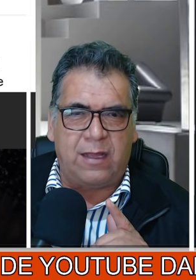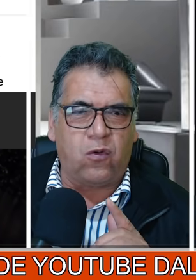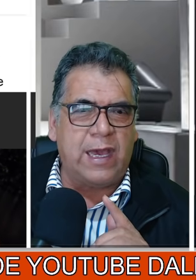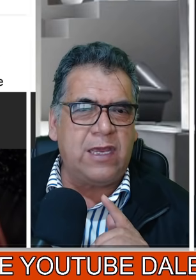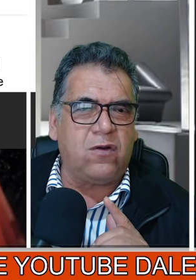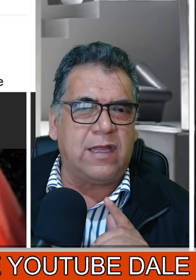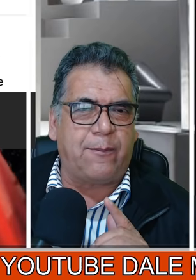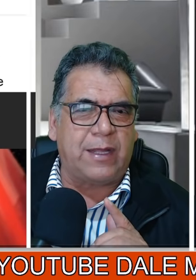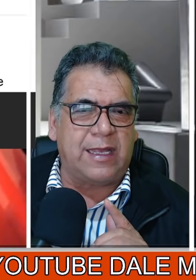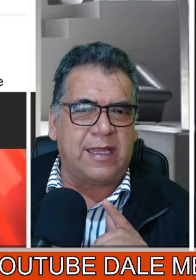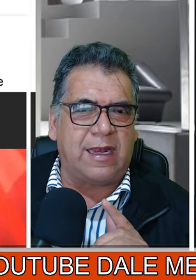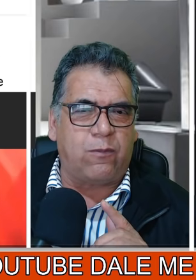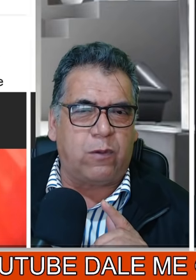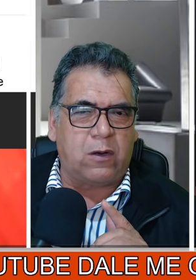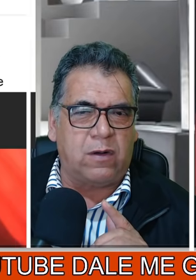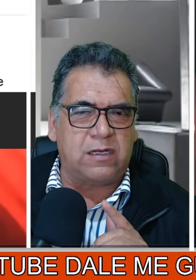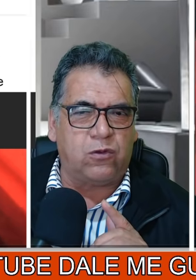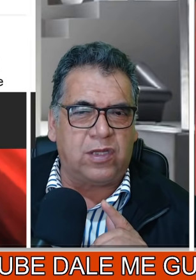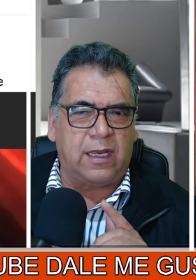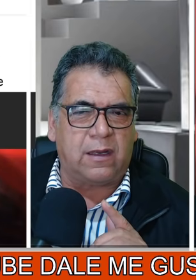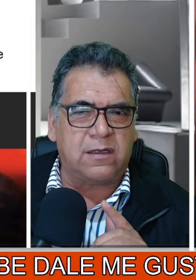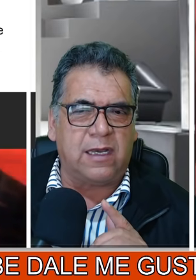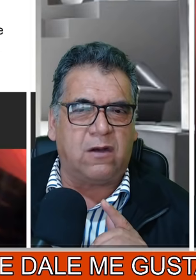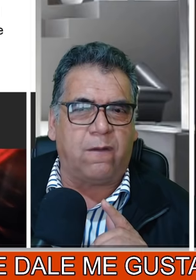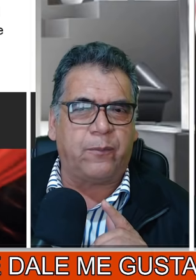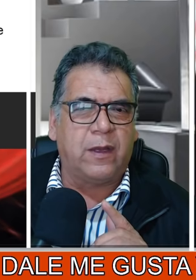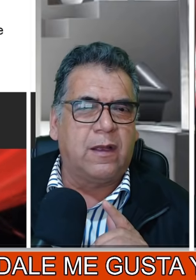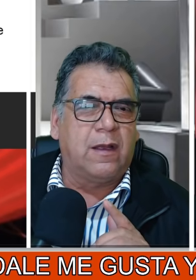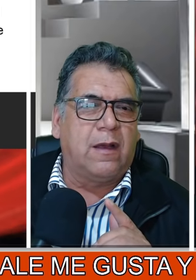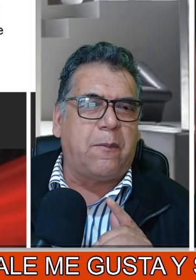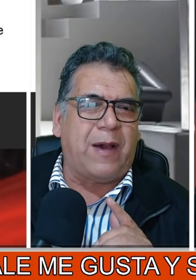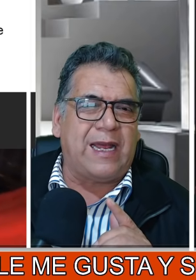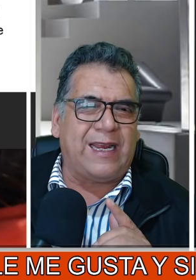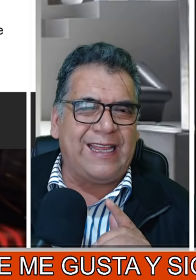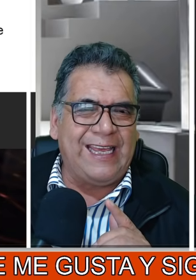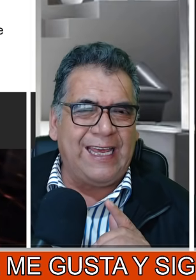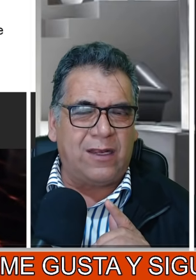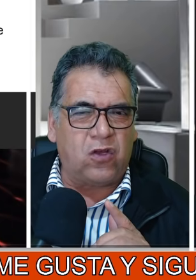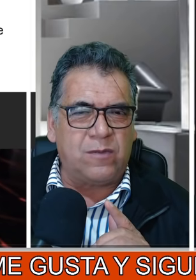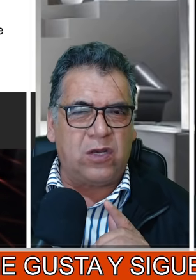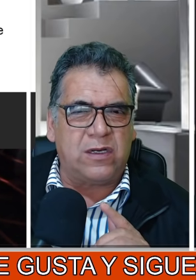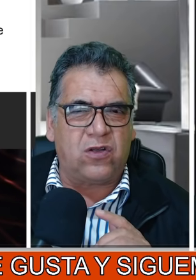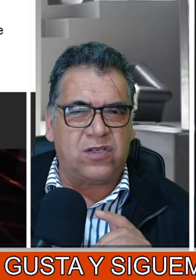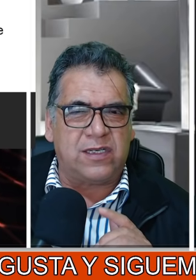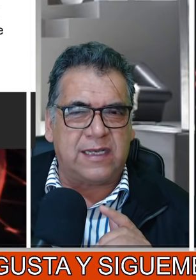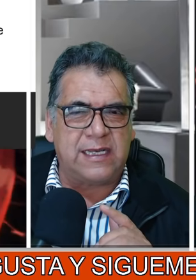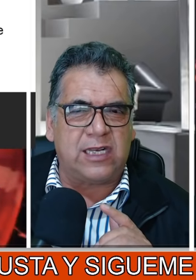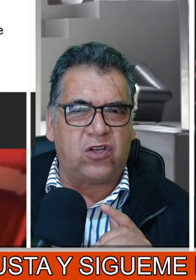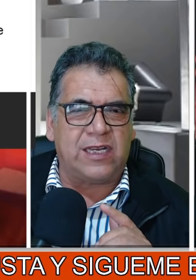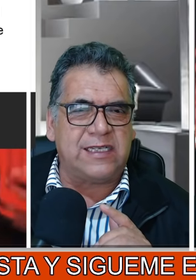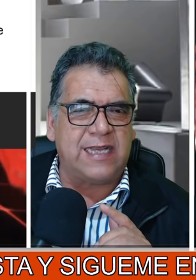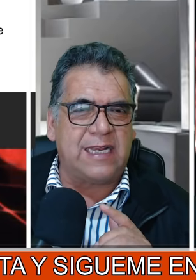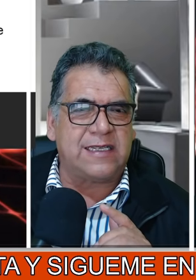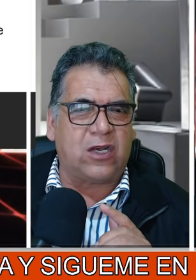Gamaleya, dueño de la patente de la vacuna Sputnik 5, para adquirir 2 millones de dosis. Este